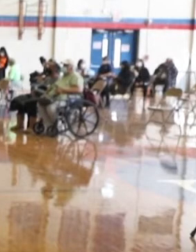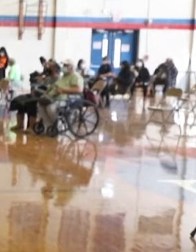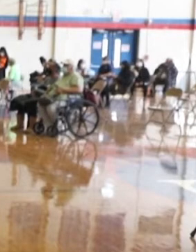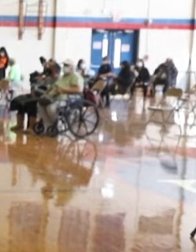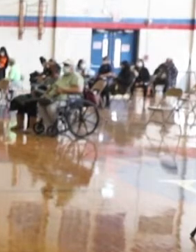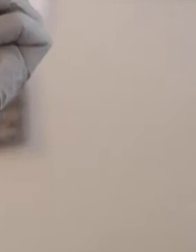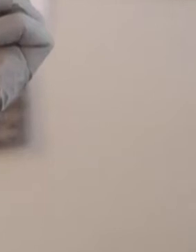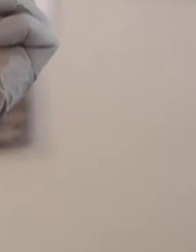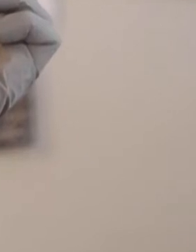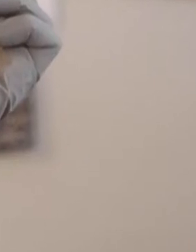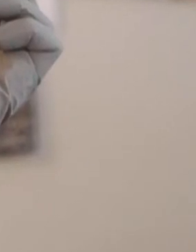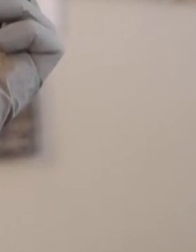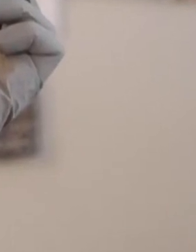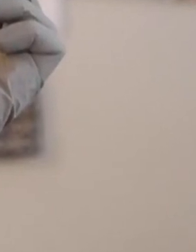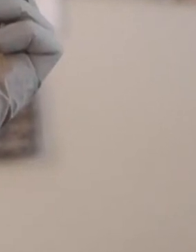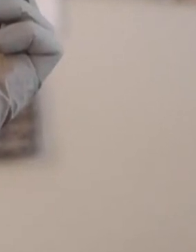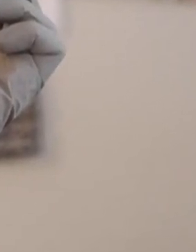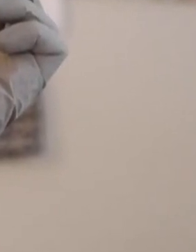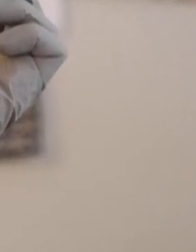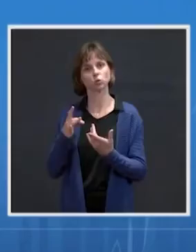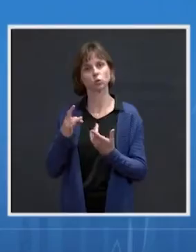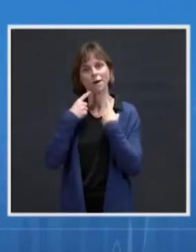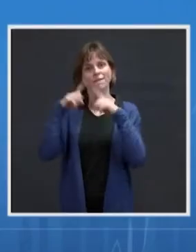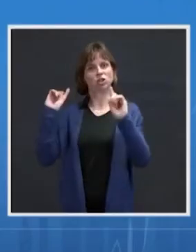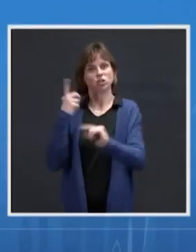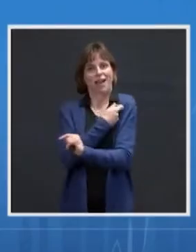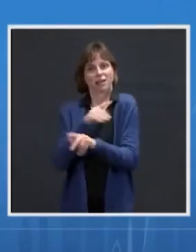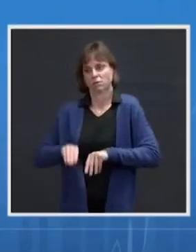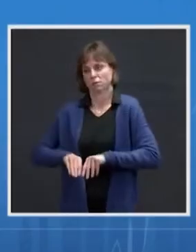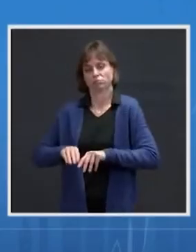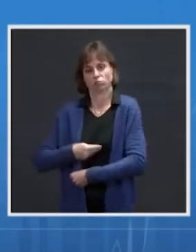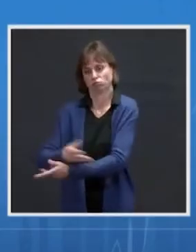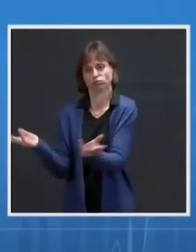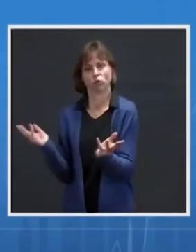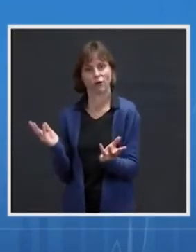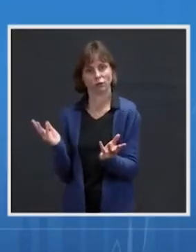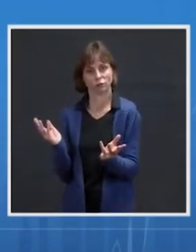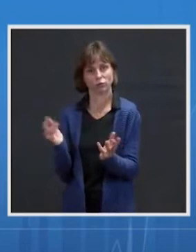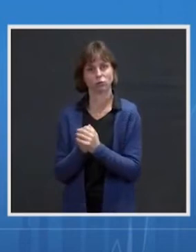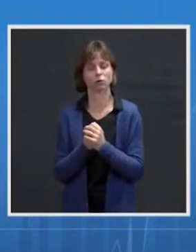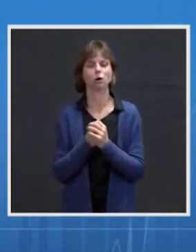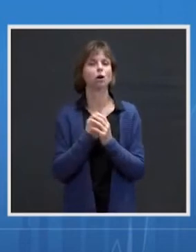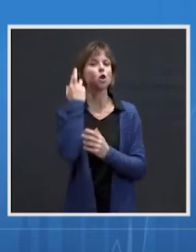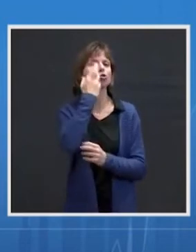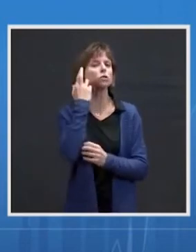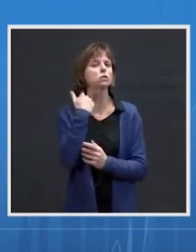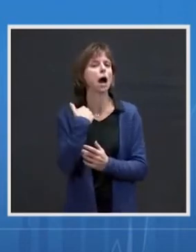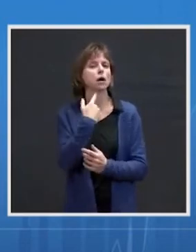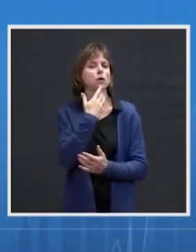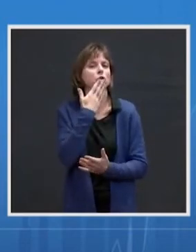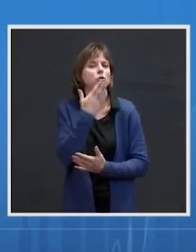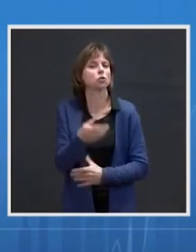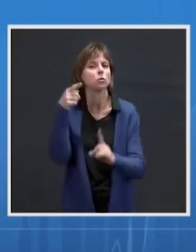en individuos vacunados contra el kobe 19 la razón por la que les traigo esto es que es otro ejemplo de los datos científicos que